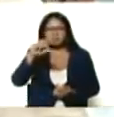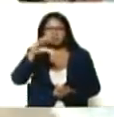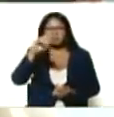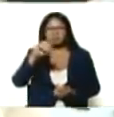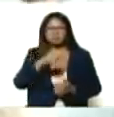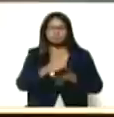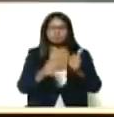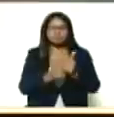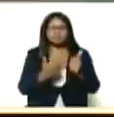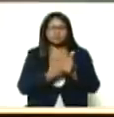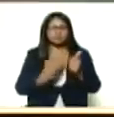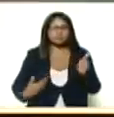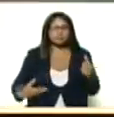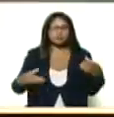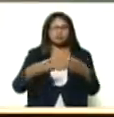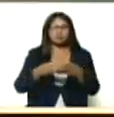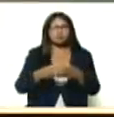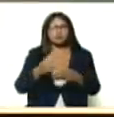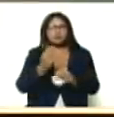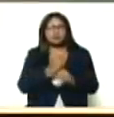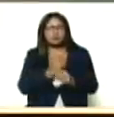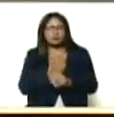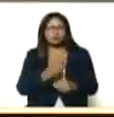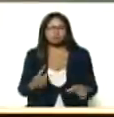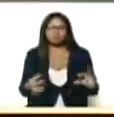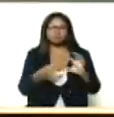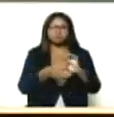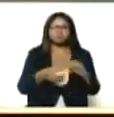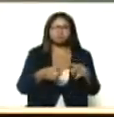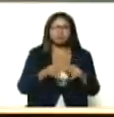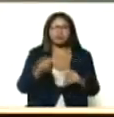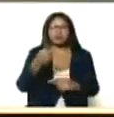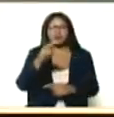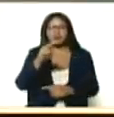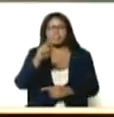vicepresidente de la clase obrera y enlace con Freddy Guevara.